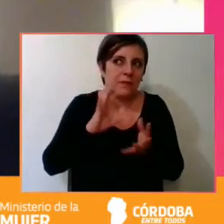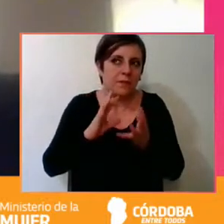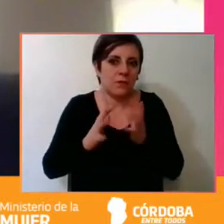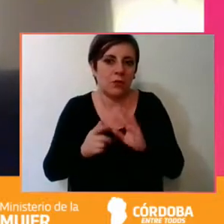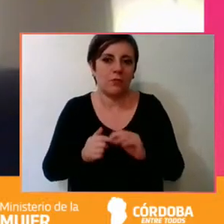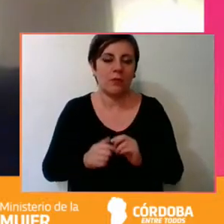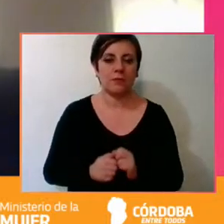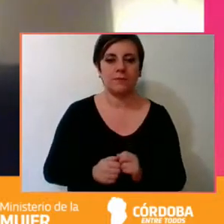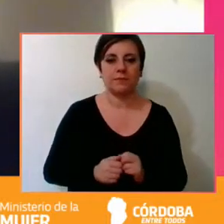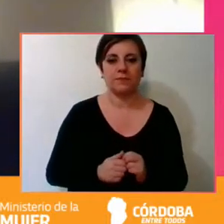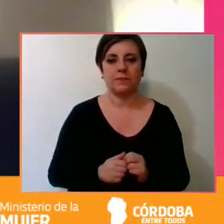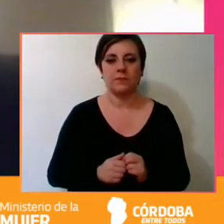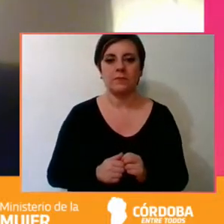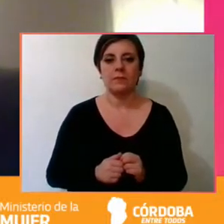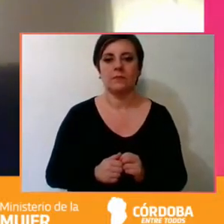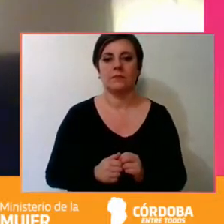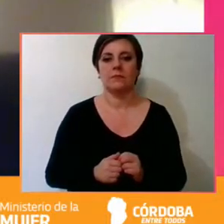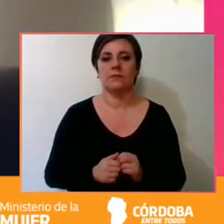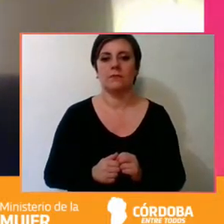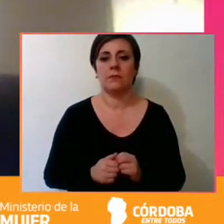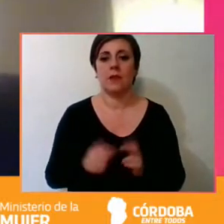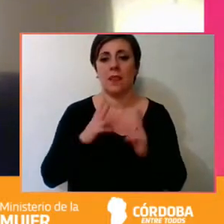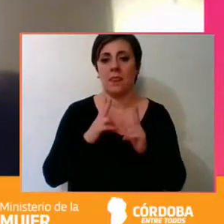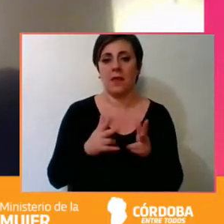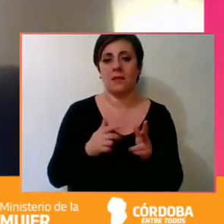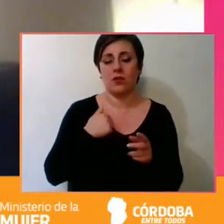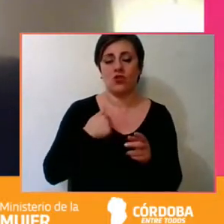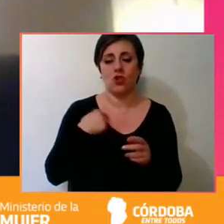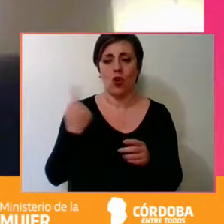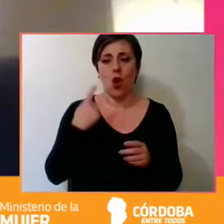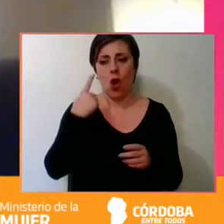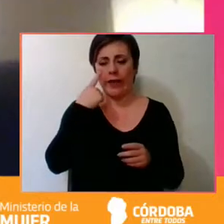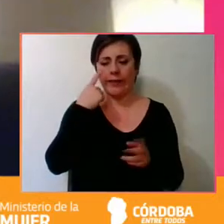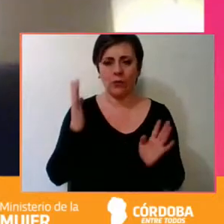ilusión, pero debo de decir que somos una organización